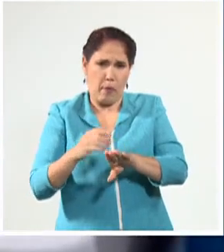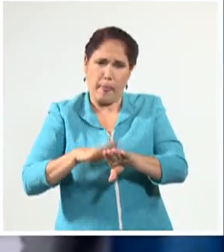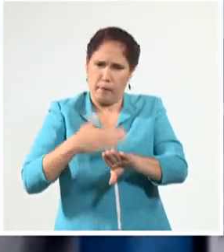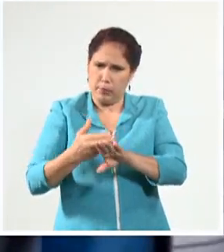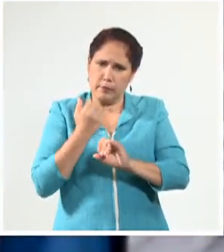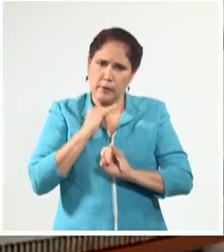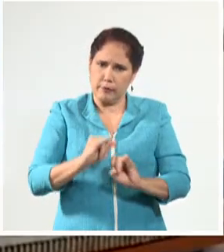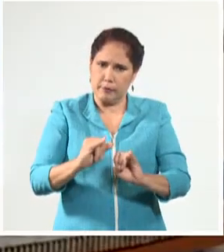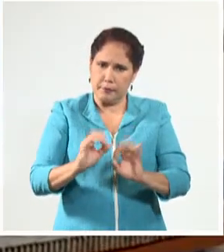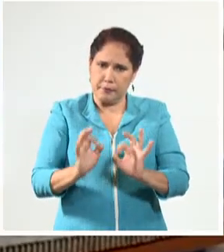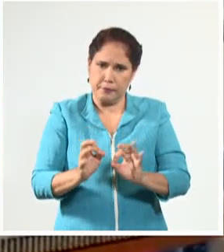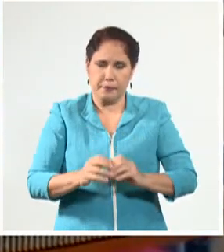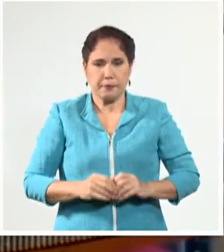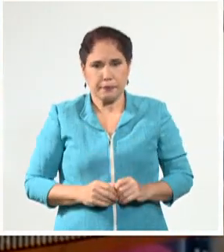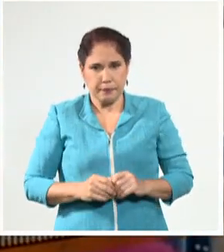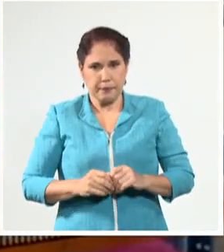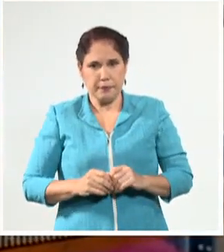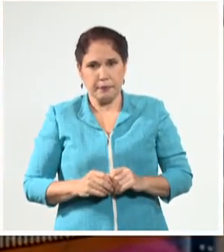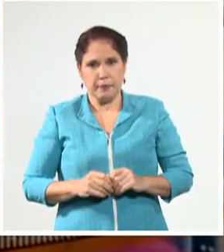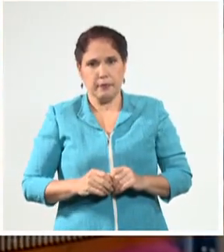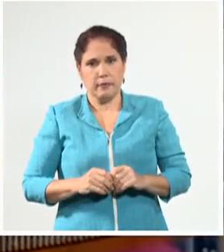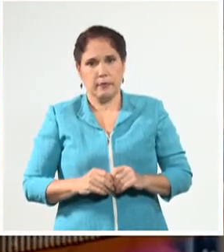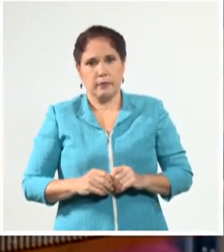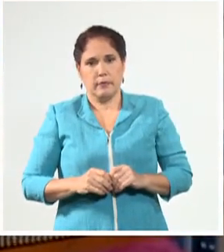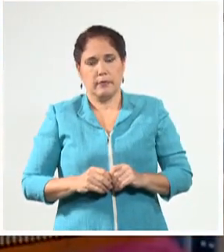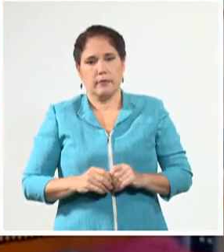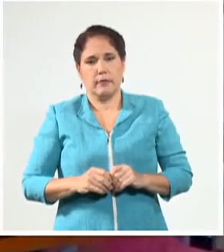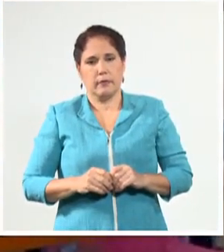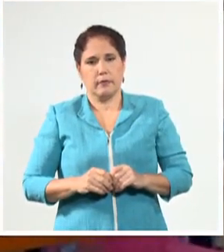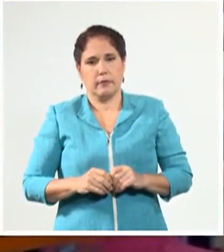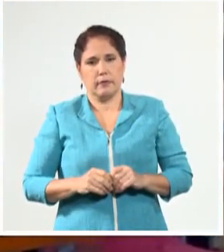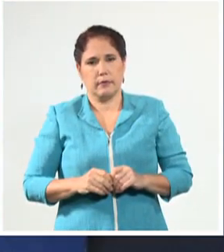espacios héctor martínez sistema informativo de la televisión cubana